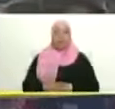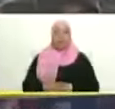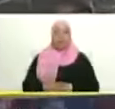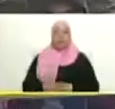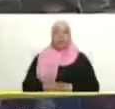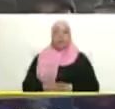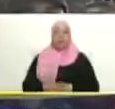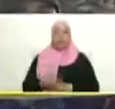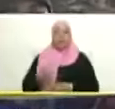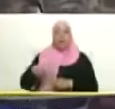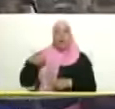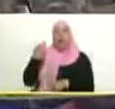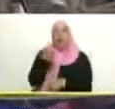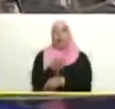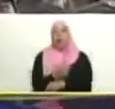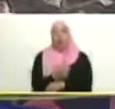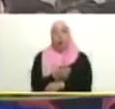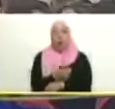Están graduándose